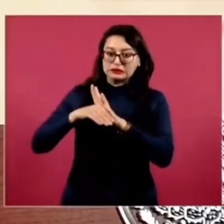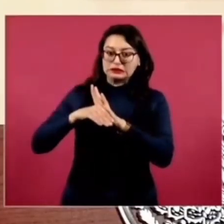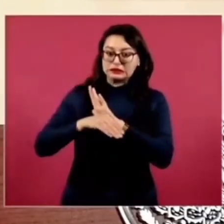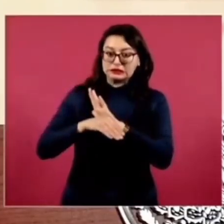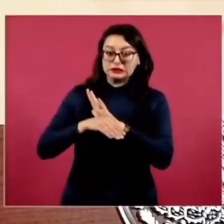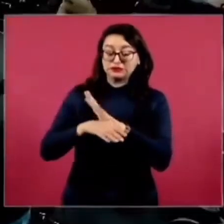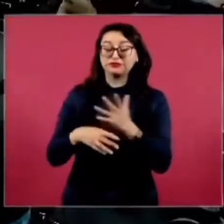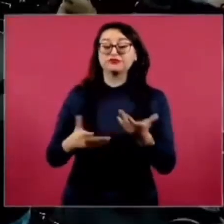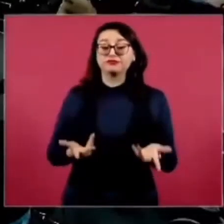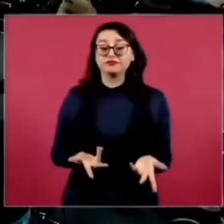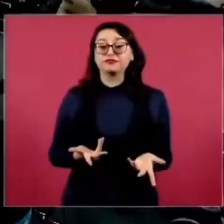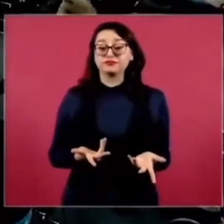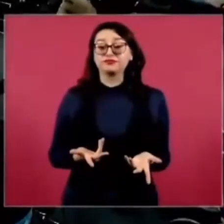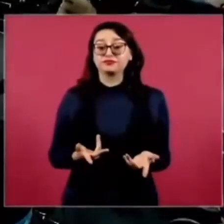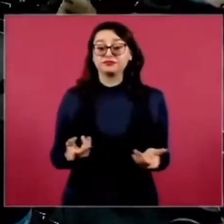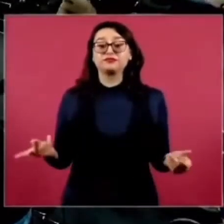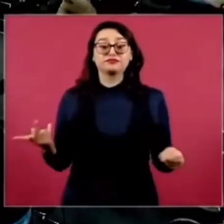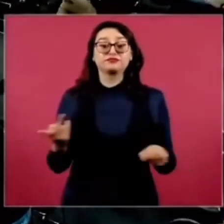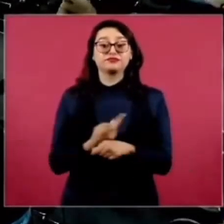por